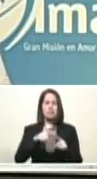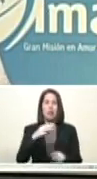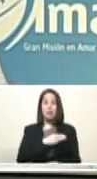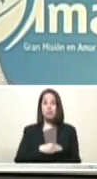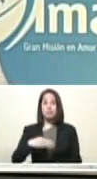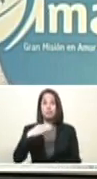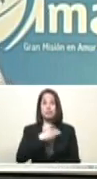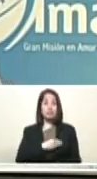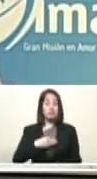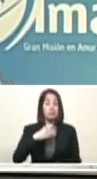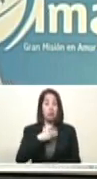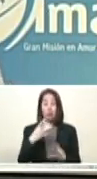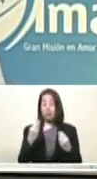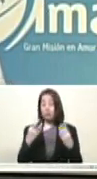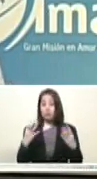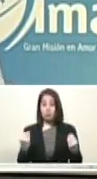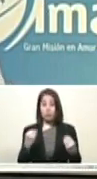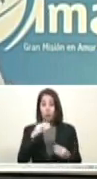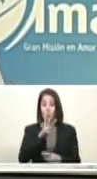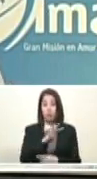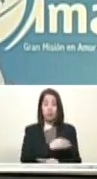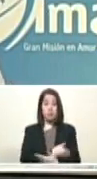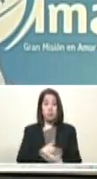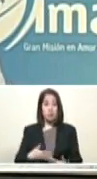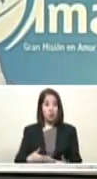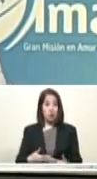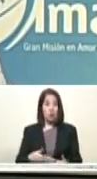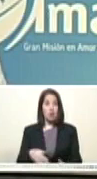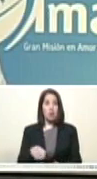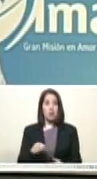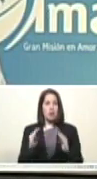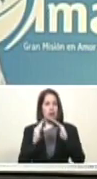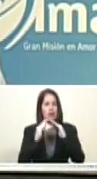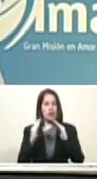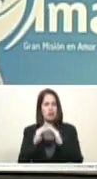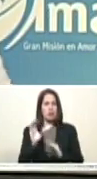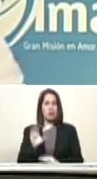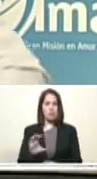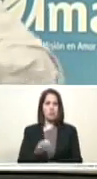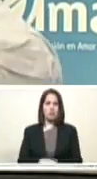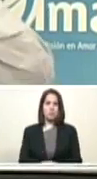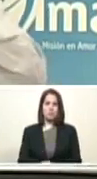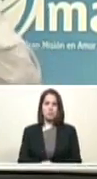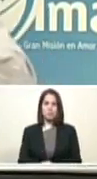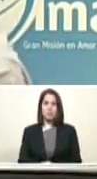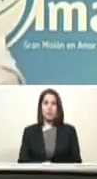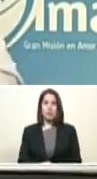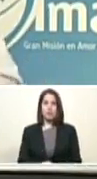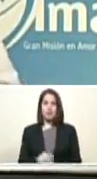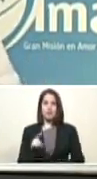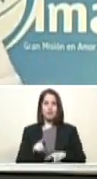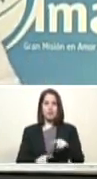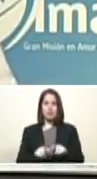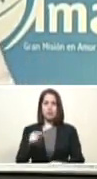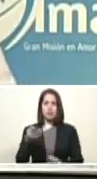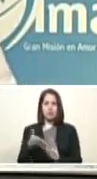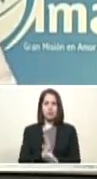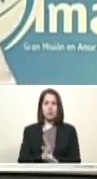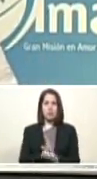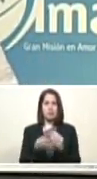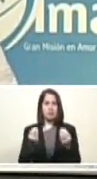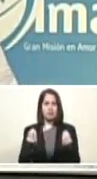misiones. Estamos llegando a 4 millones de hogares de la patria. Y hay que fortalecer hogares de la patria como atención integral.